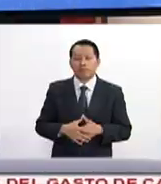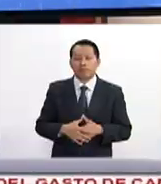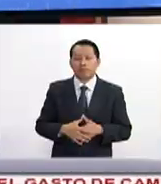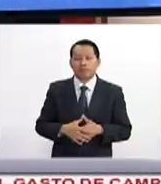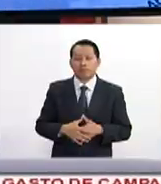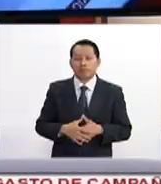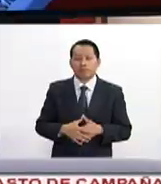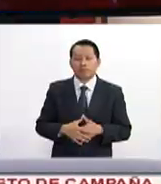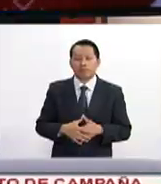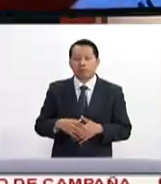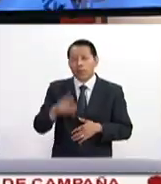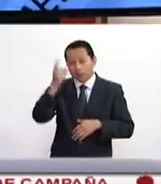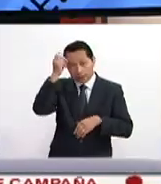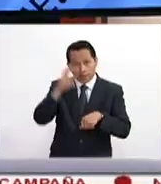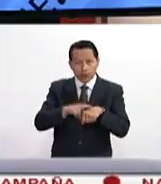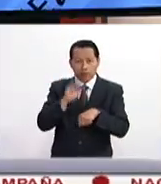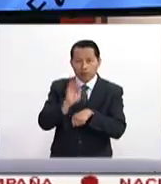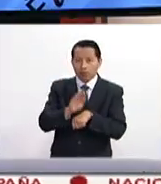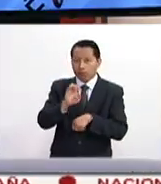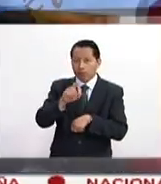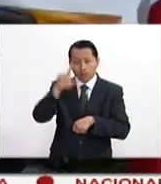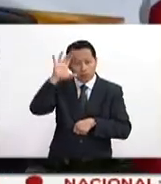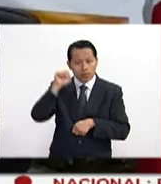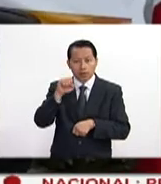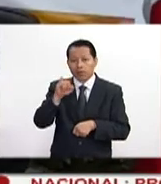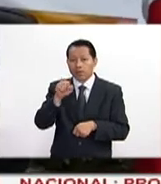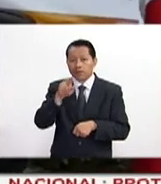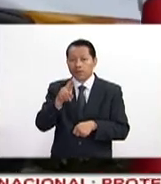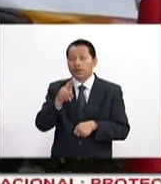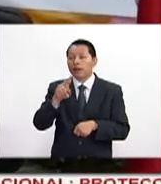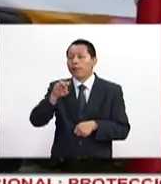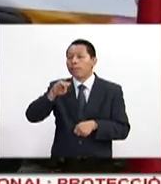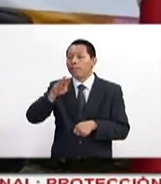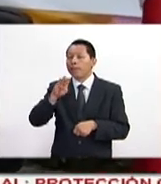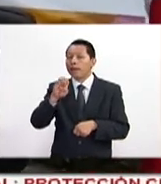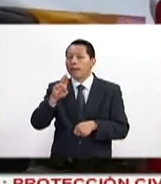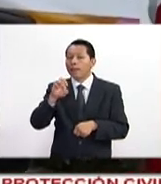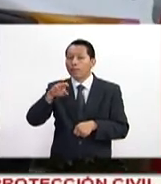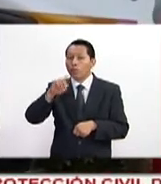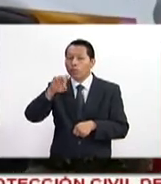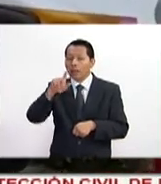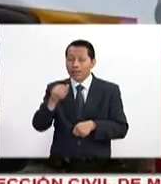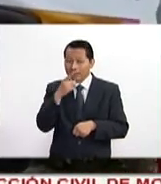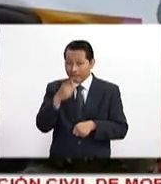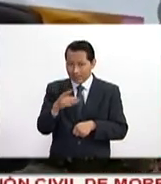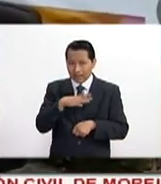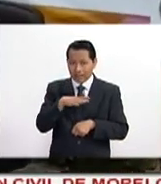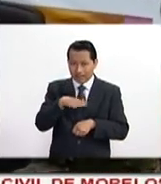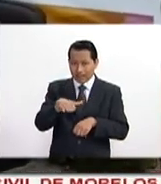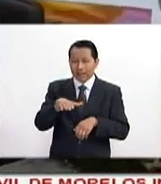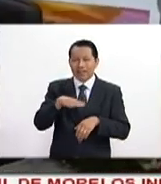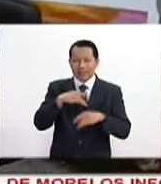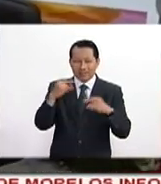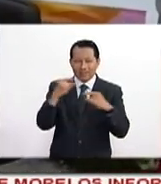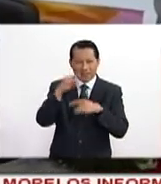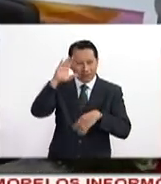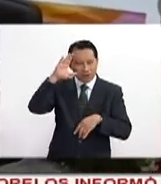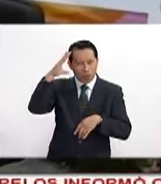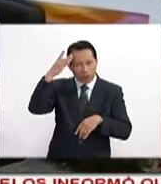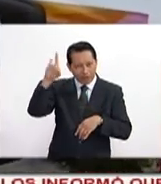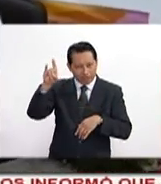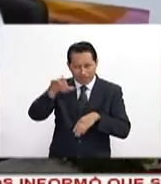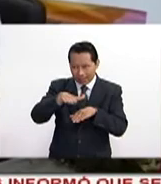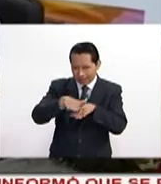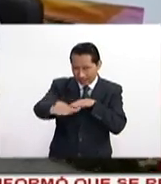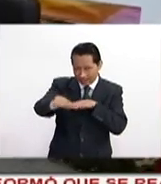El director de Protección Civil de Morelos, Javier Bermúdez, informó que se reabrió provisionalmente la circulación del Paso Express de Cuernavaca.